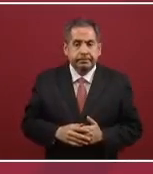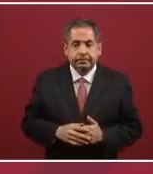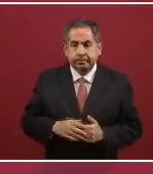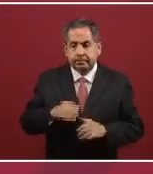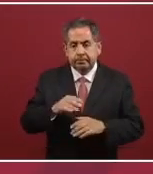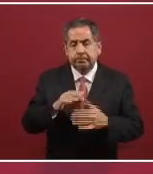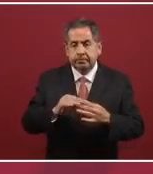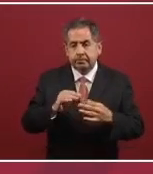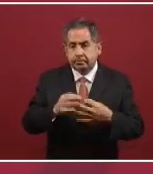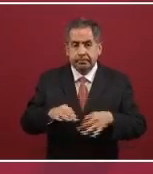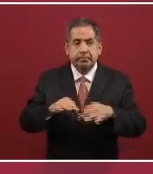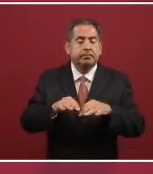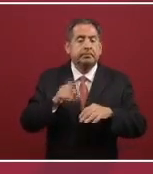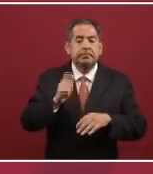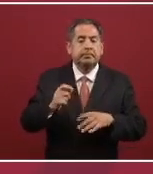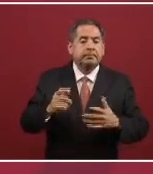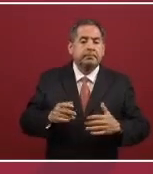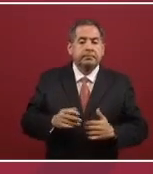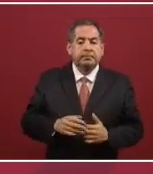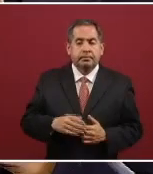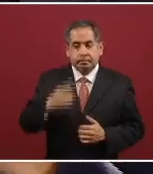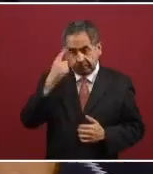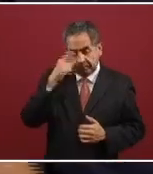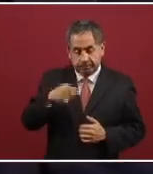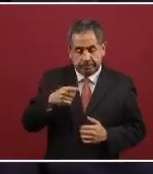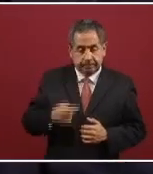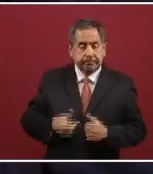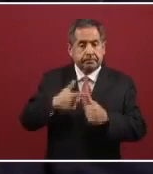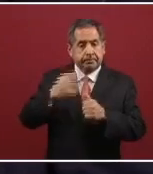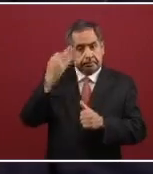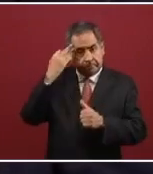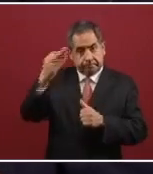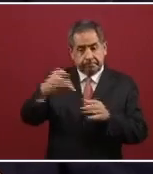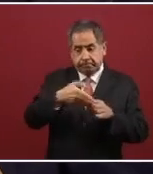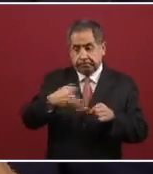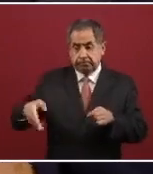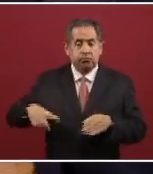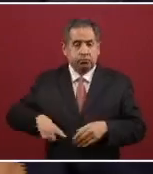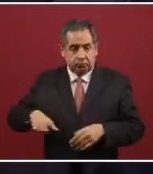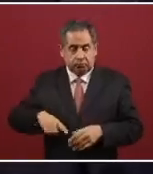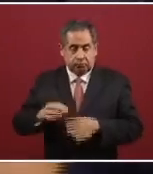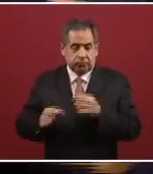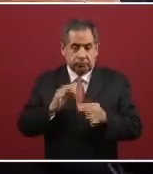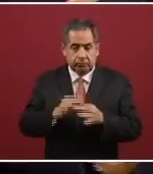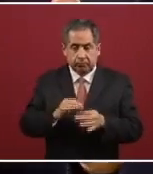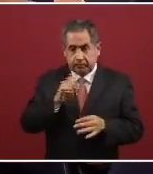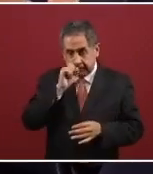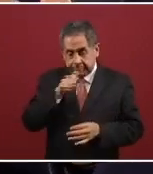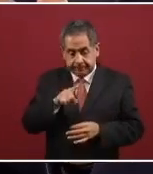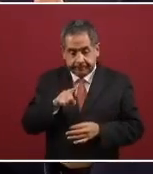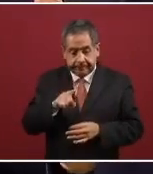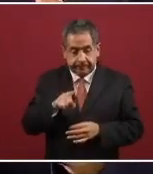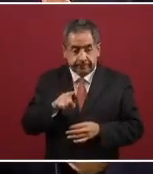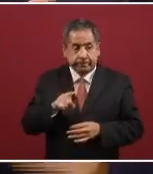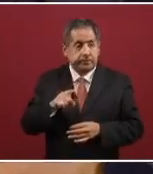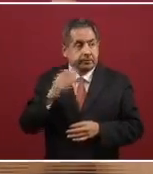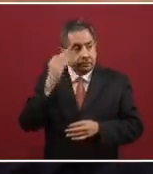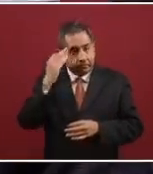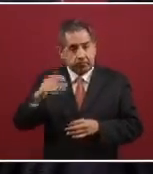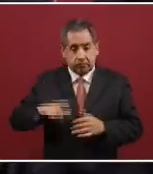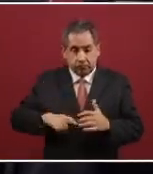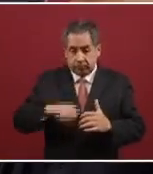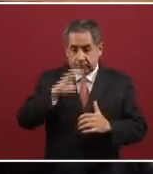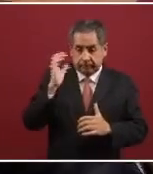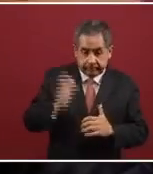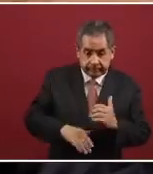Sobre todo para este primer periodo de gobierno. Pasando el primer periodo de gobierno,